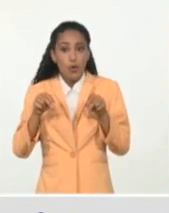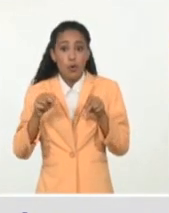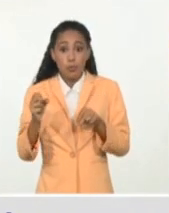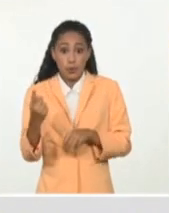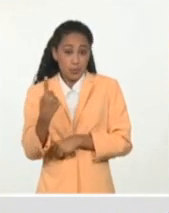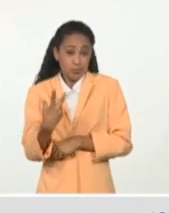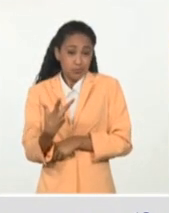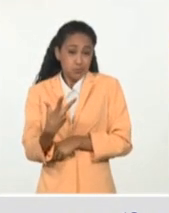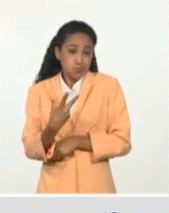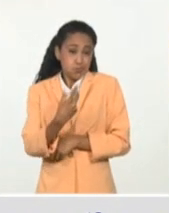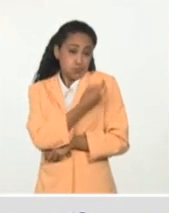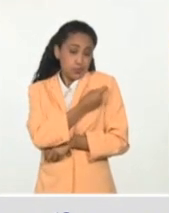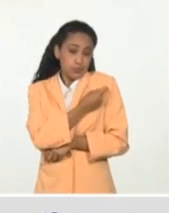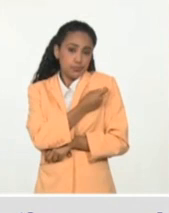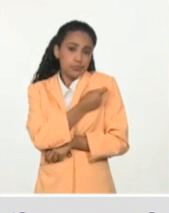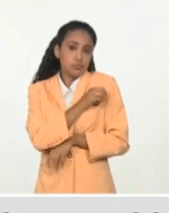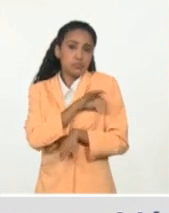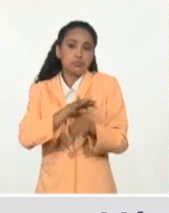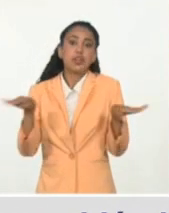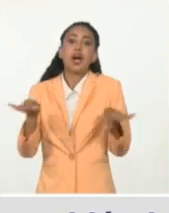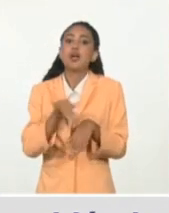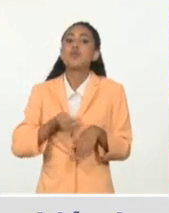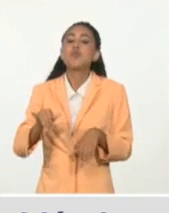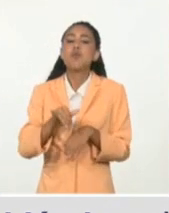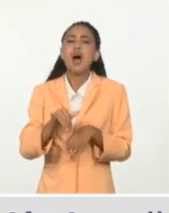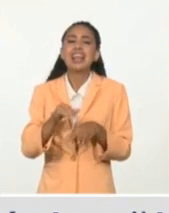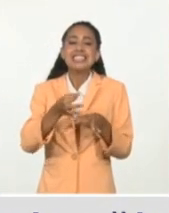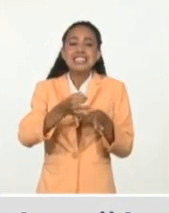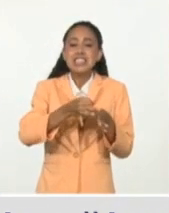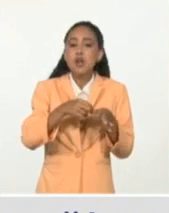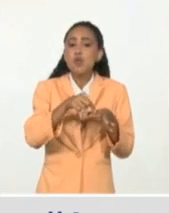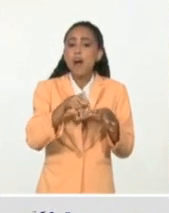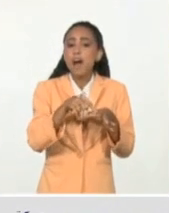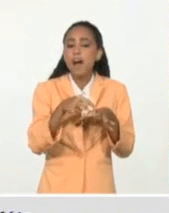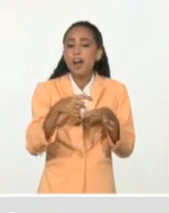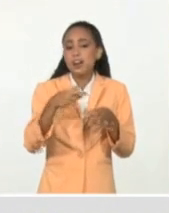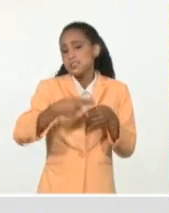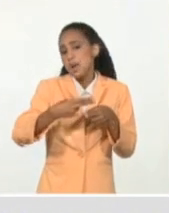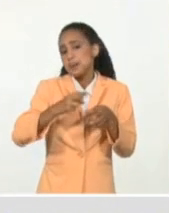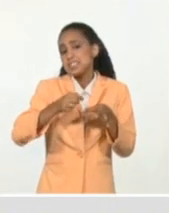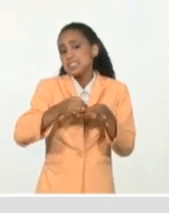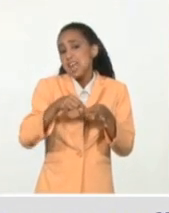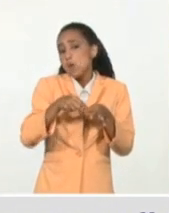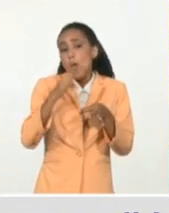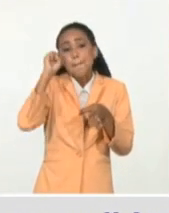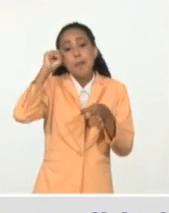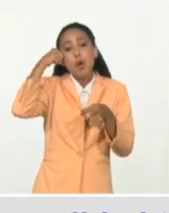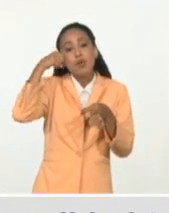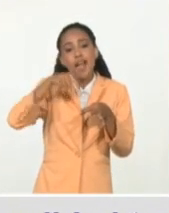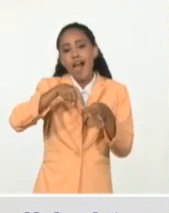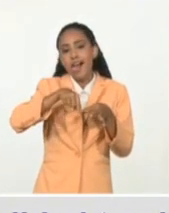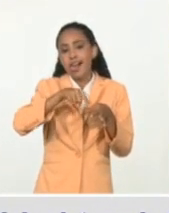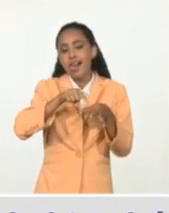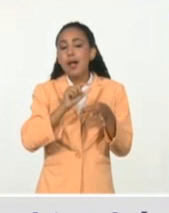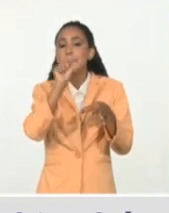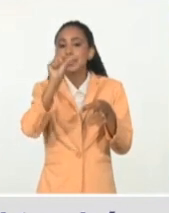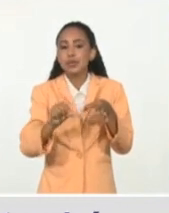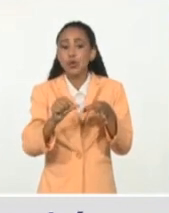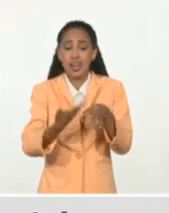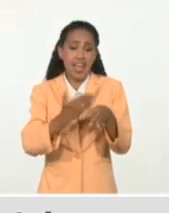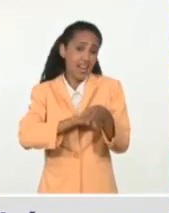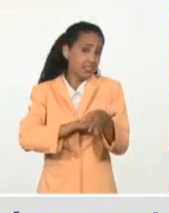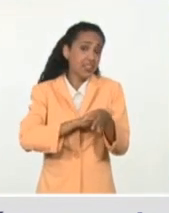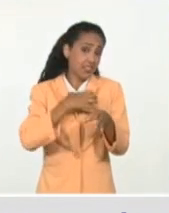estas personas, se despiertan las células de memoria que tienen estas personas convalecientes y es suficiente para crear